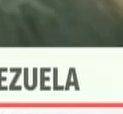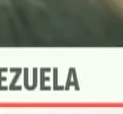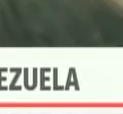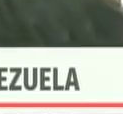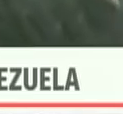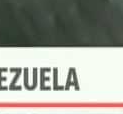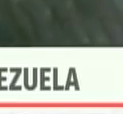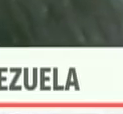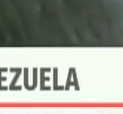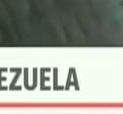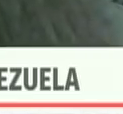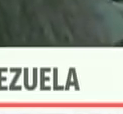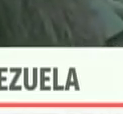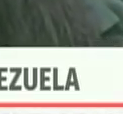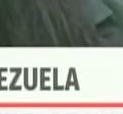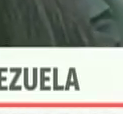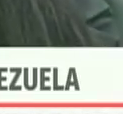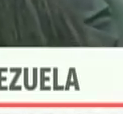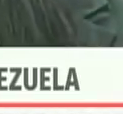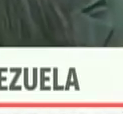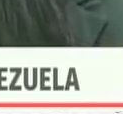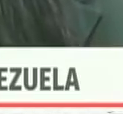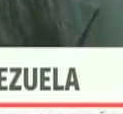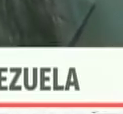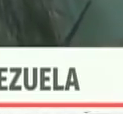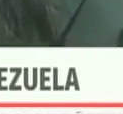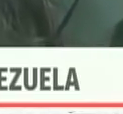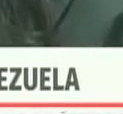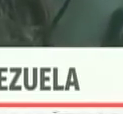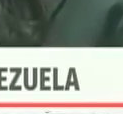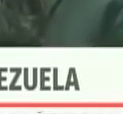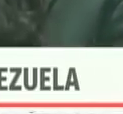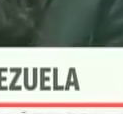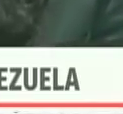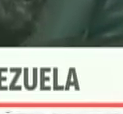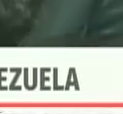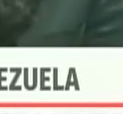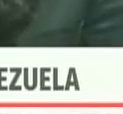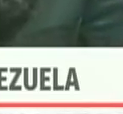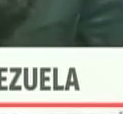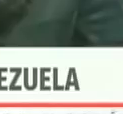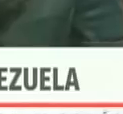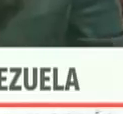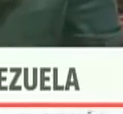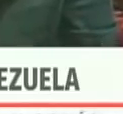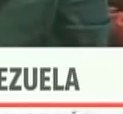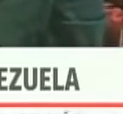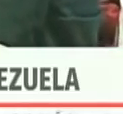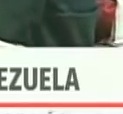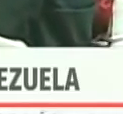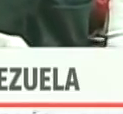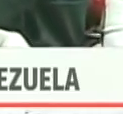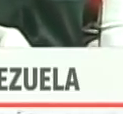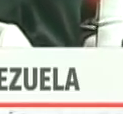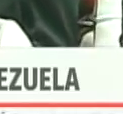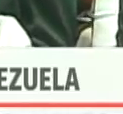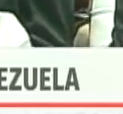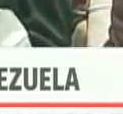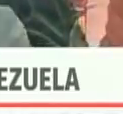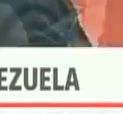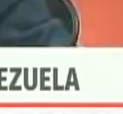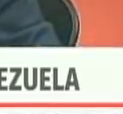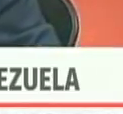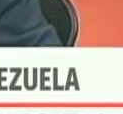ese sueño del comandante Chávez, y que ha sido una instrucción suya de salir de las cuatro paredes de las oficinas y llevar